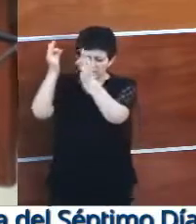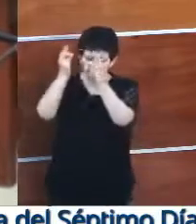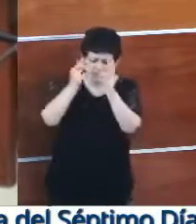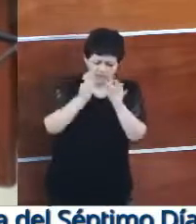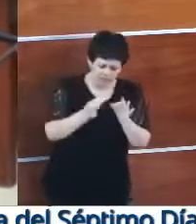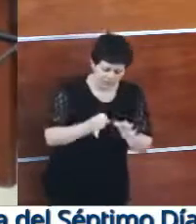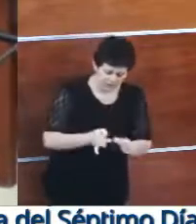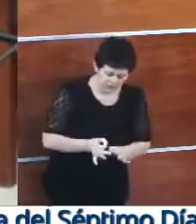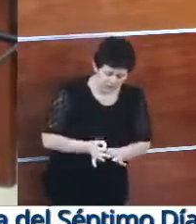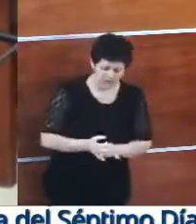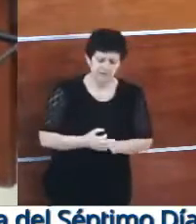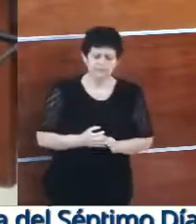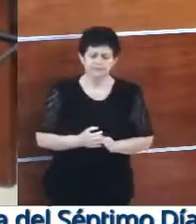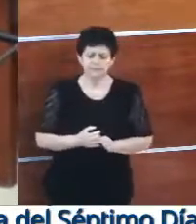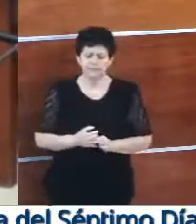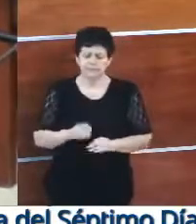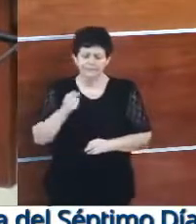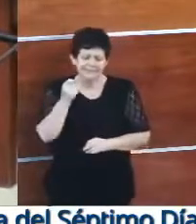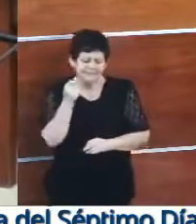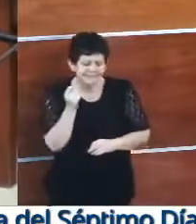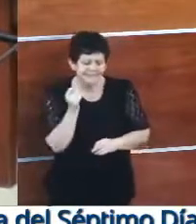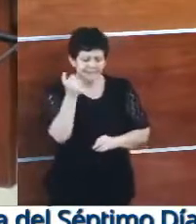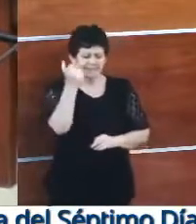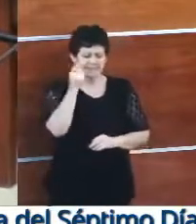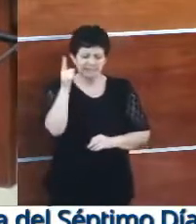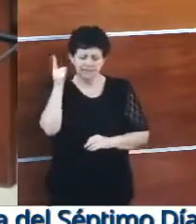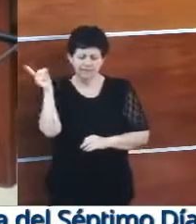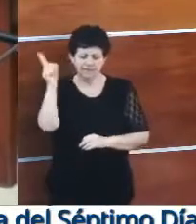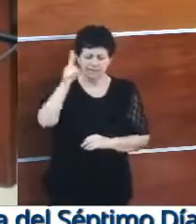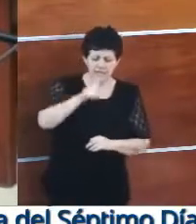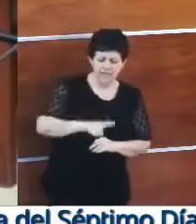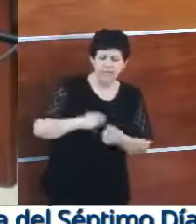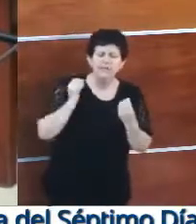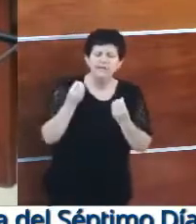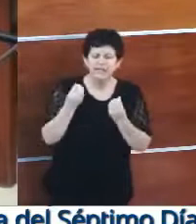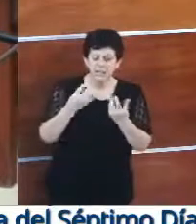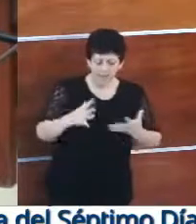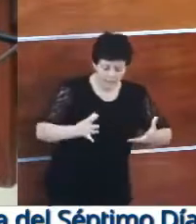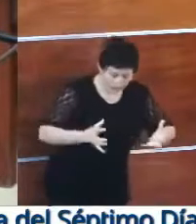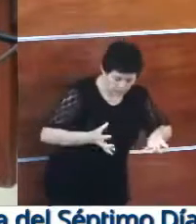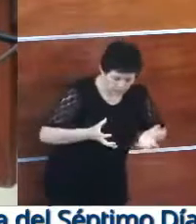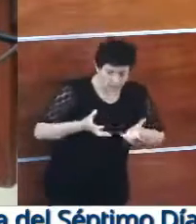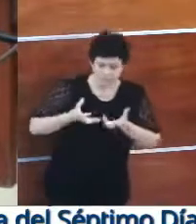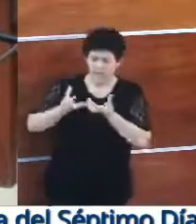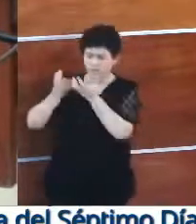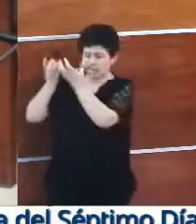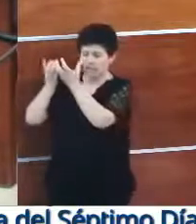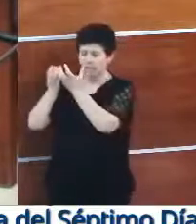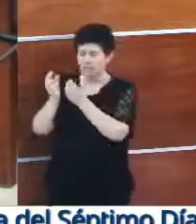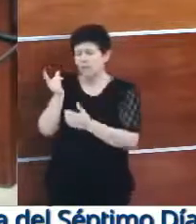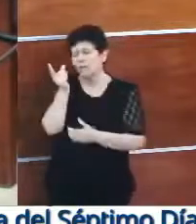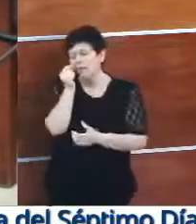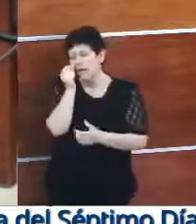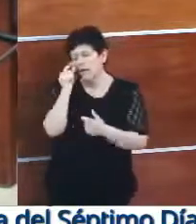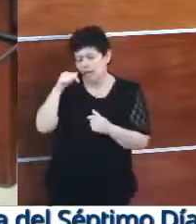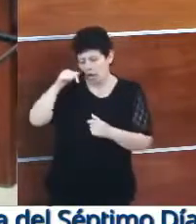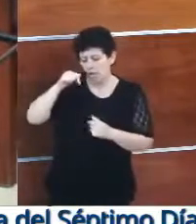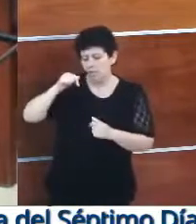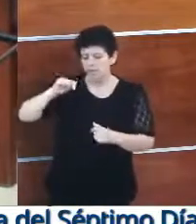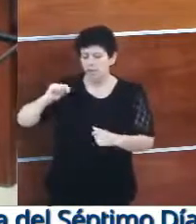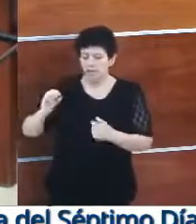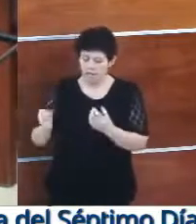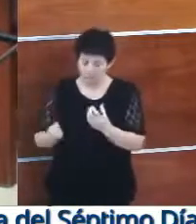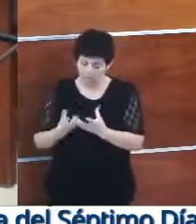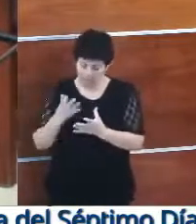de Jesús para rescatar a los suyos. Padre, esta mañana los que estamos juntos